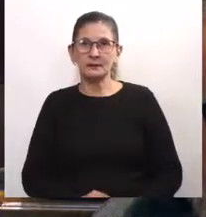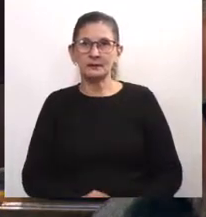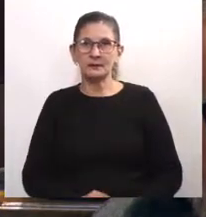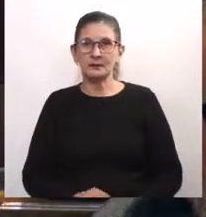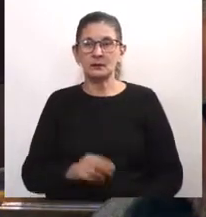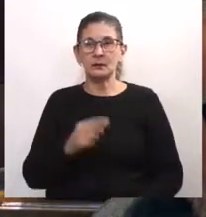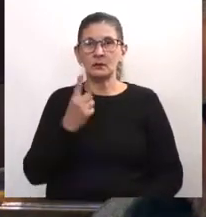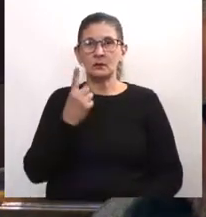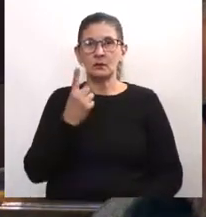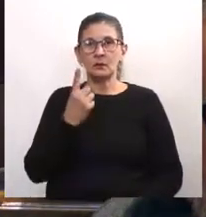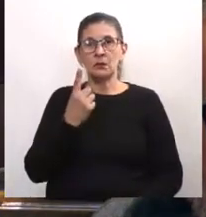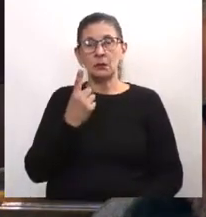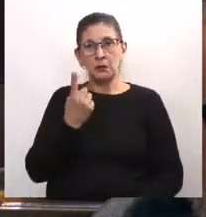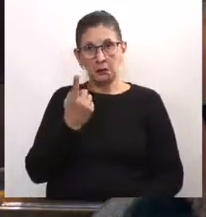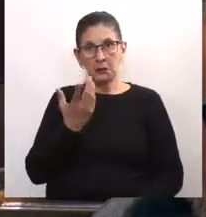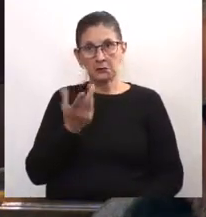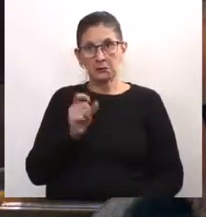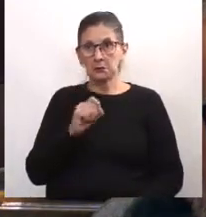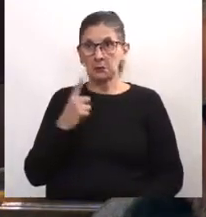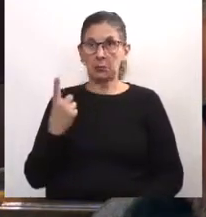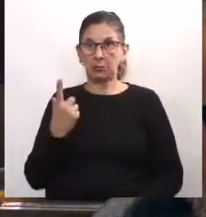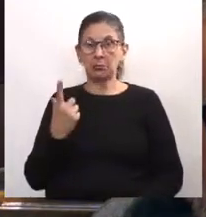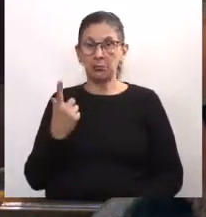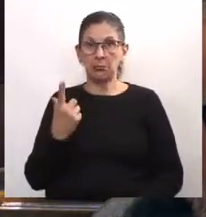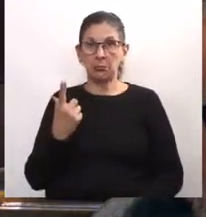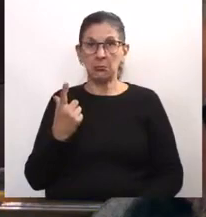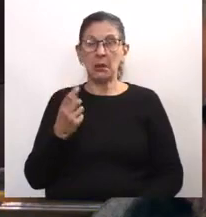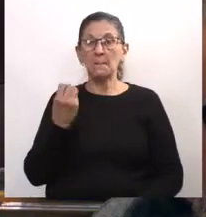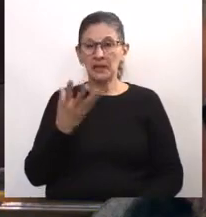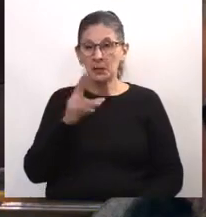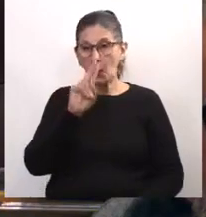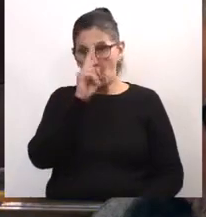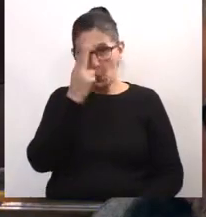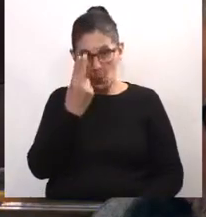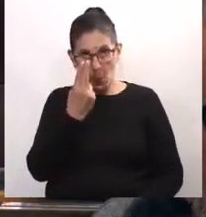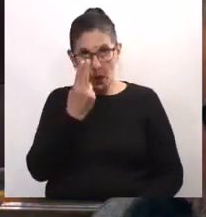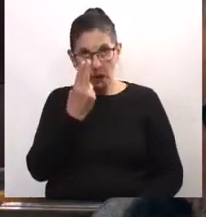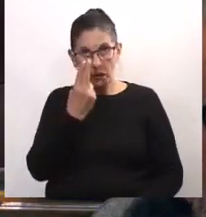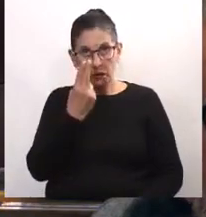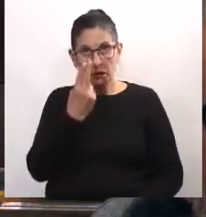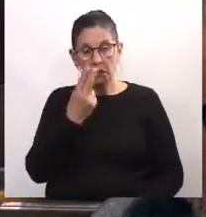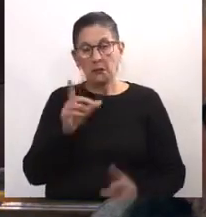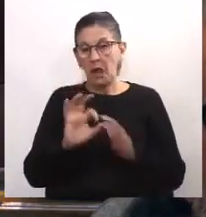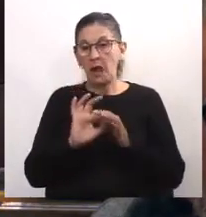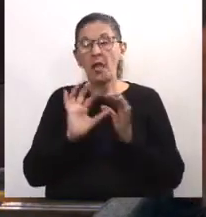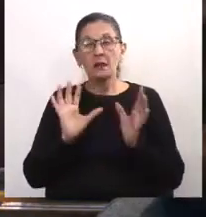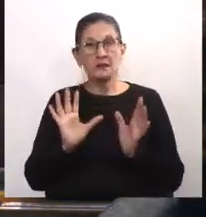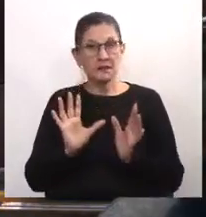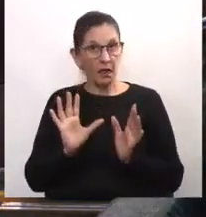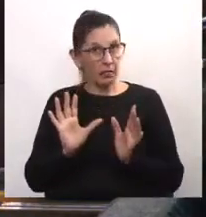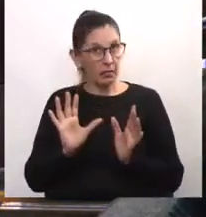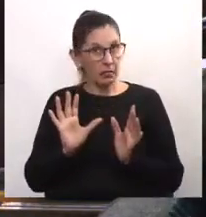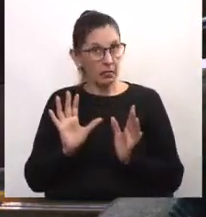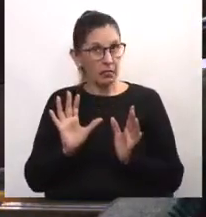Es un caso curioso, pero el Uruguay, en su absoluta libertad,